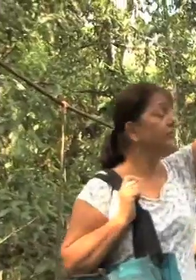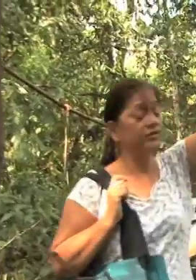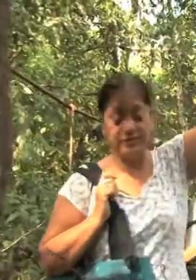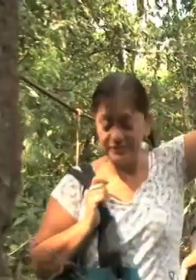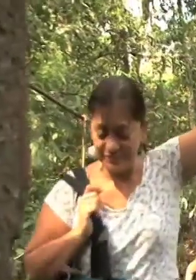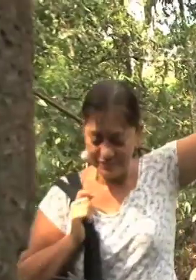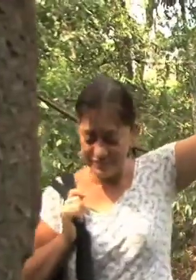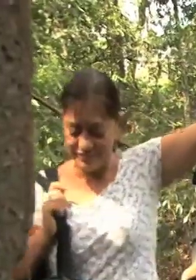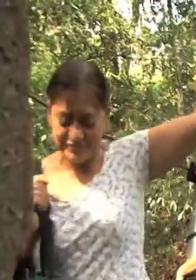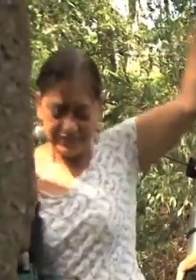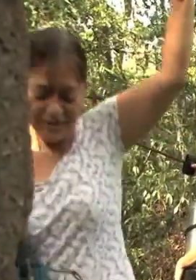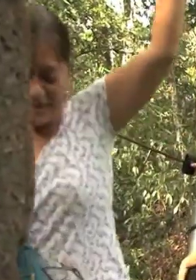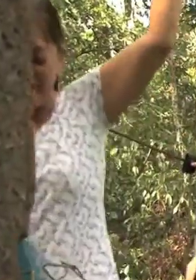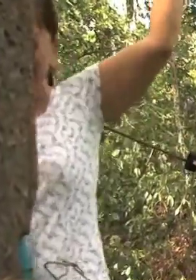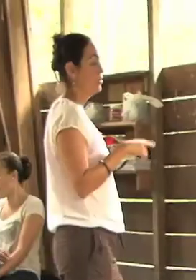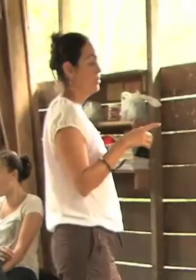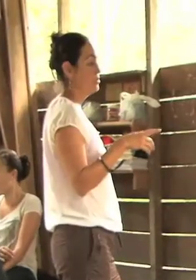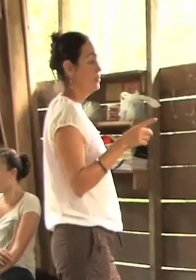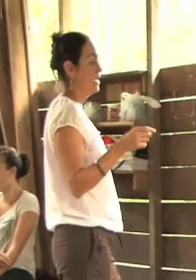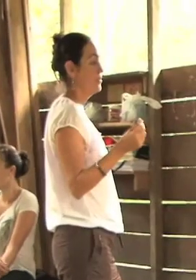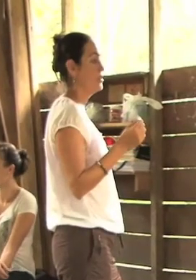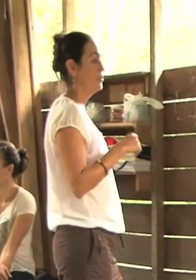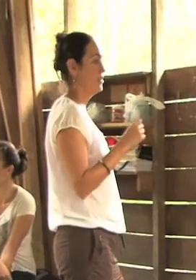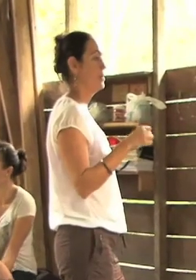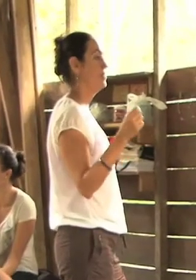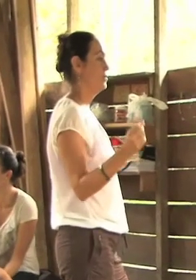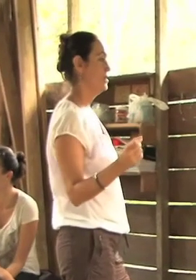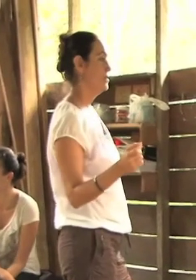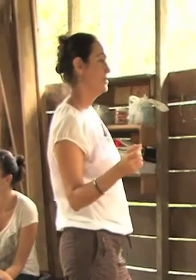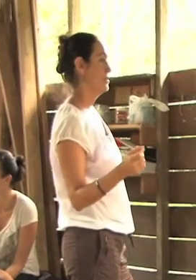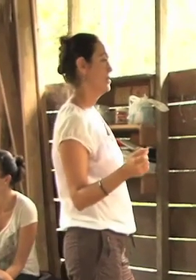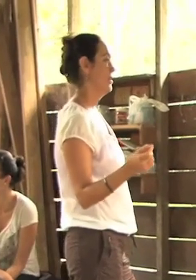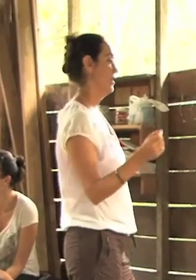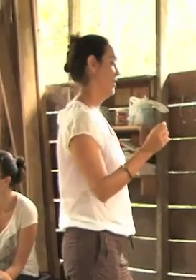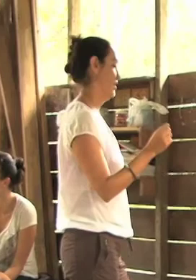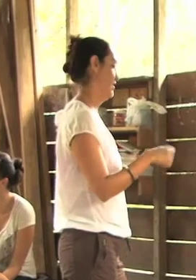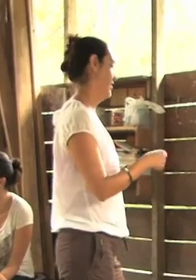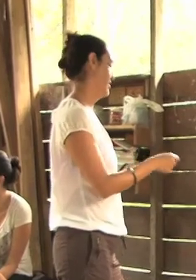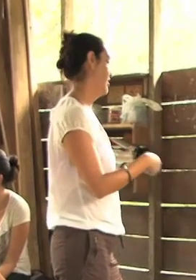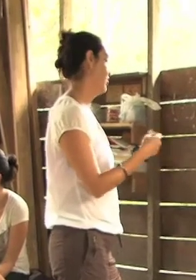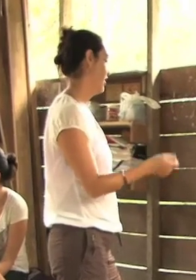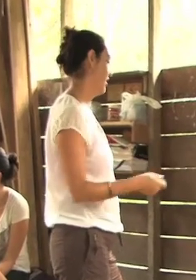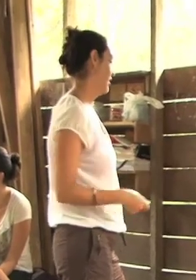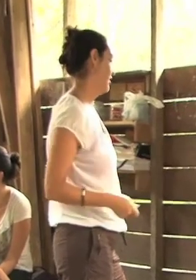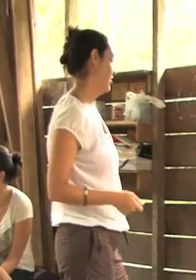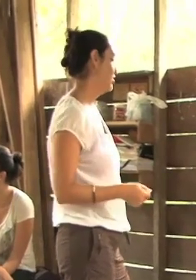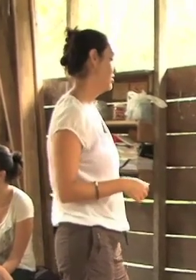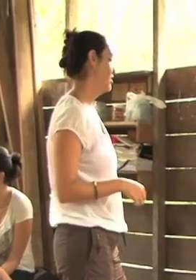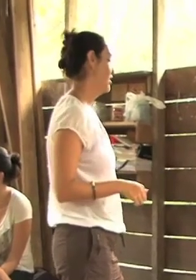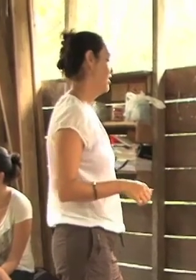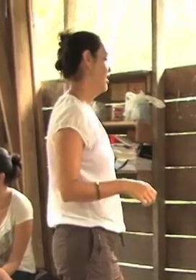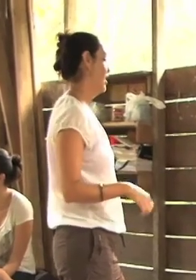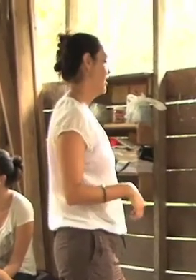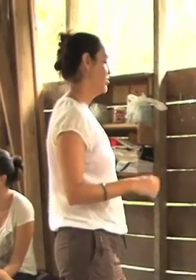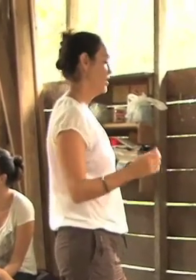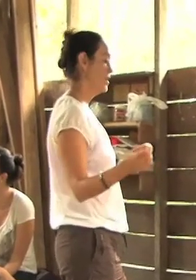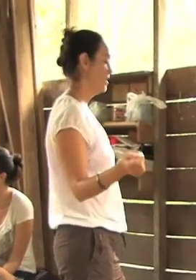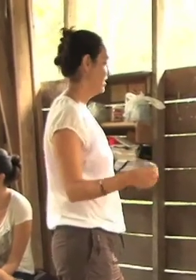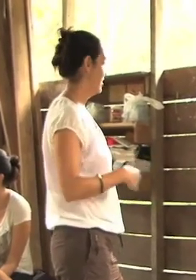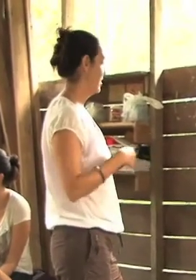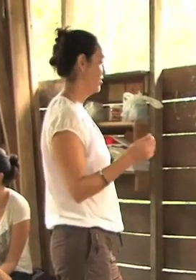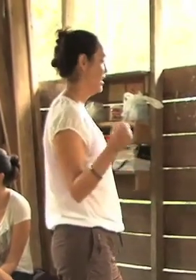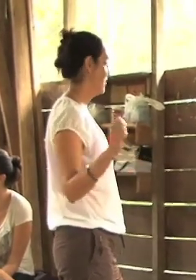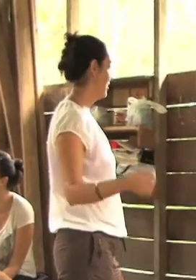por supuesto. Hasta corriendo. Para que todos veamos qué observaciones le hicieron al guión. Ahí